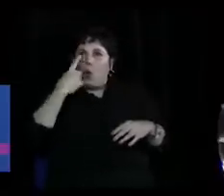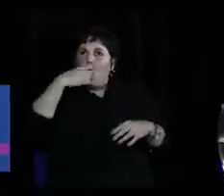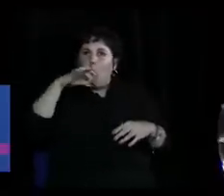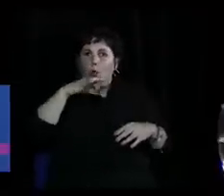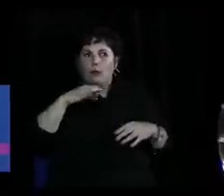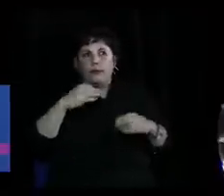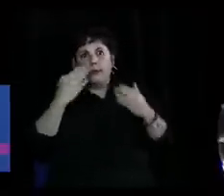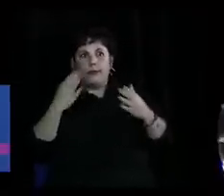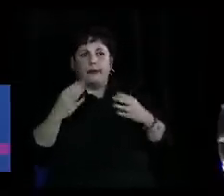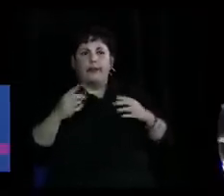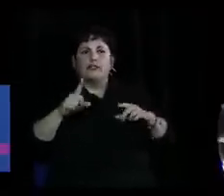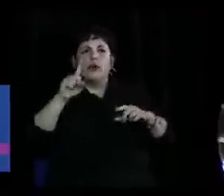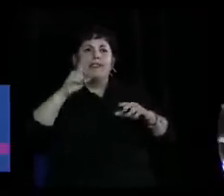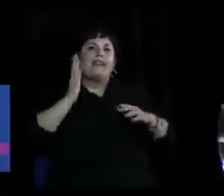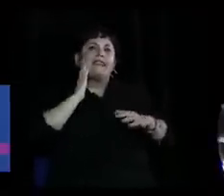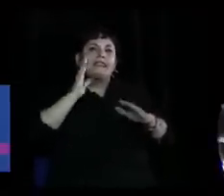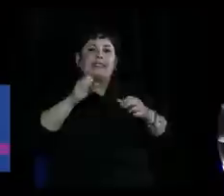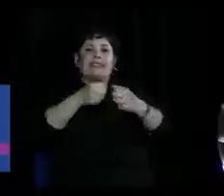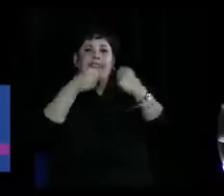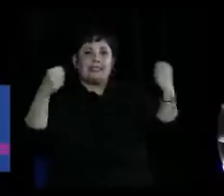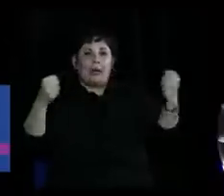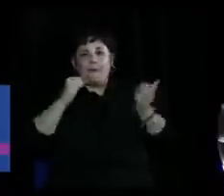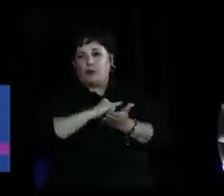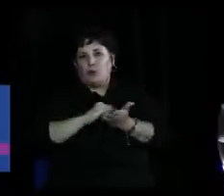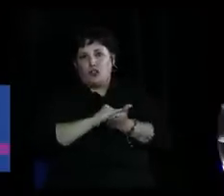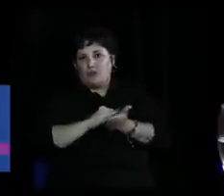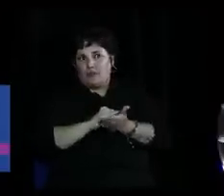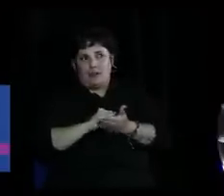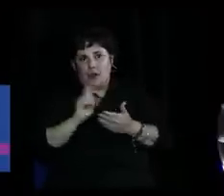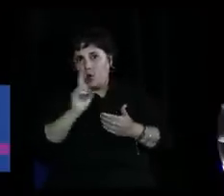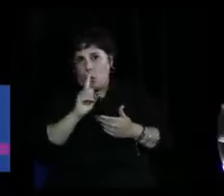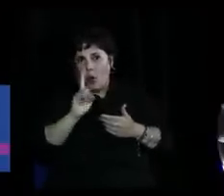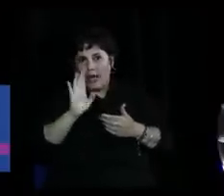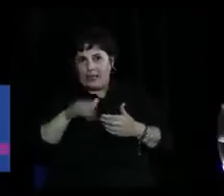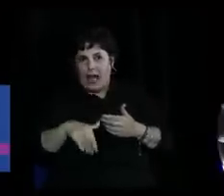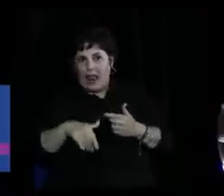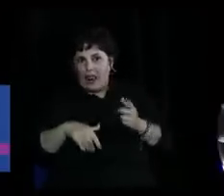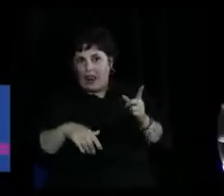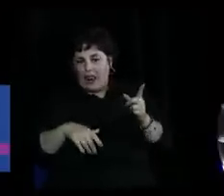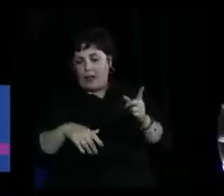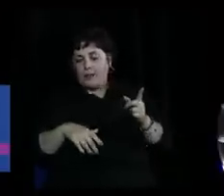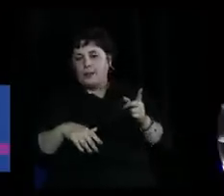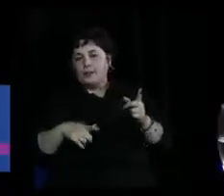eso fue una etapa del New York Times, no es tal. Está